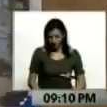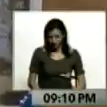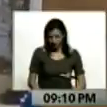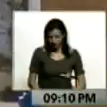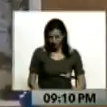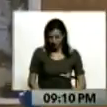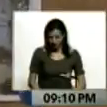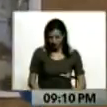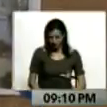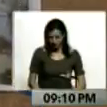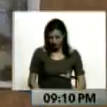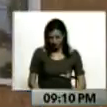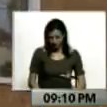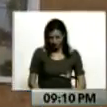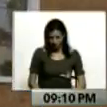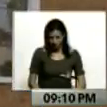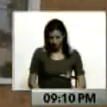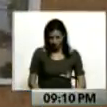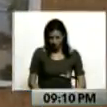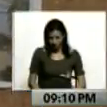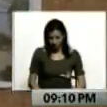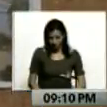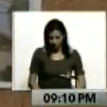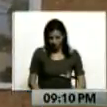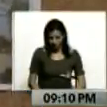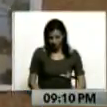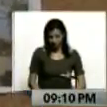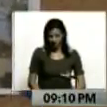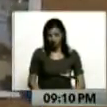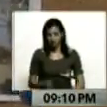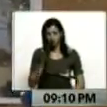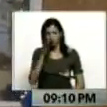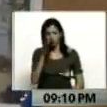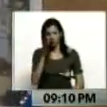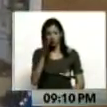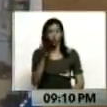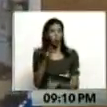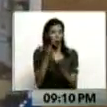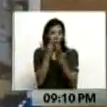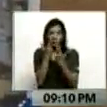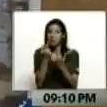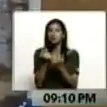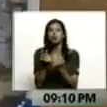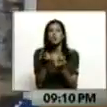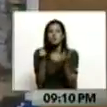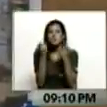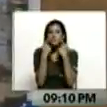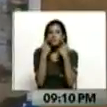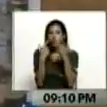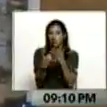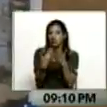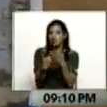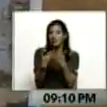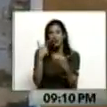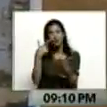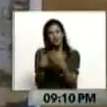fotico se ve ahí en pantalla Aquí está yo estuve ahí a mí no me lo